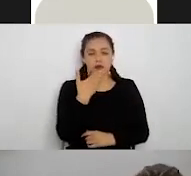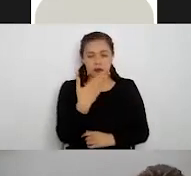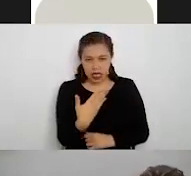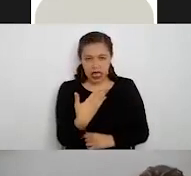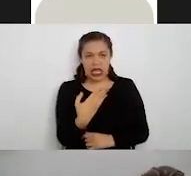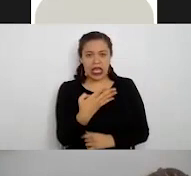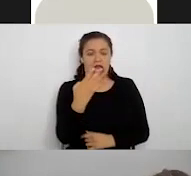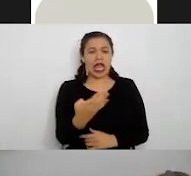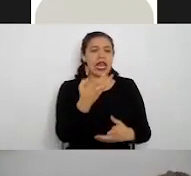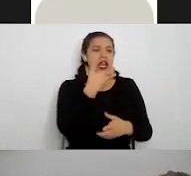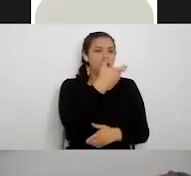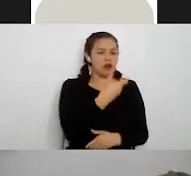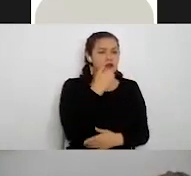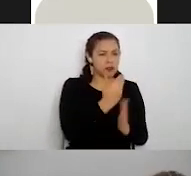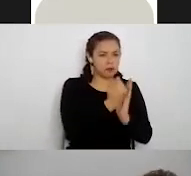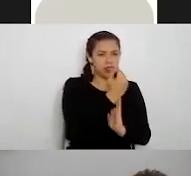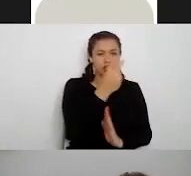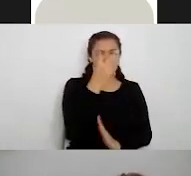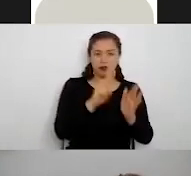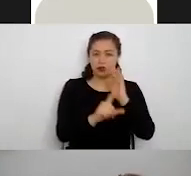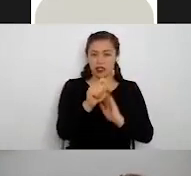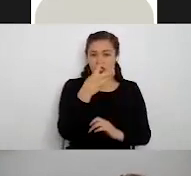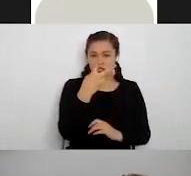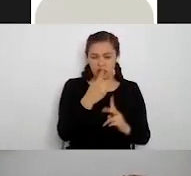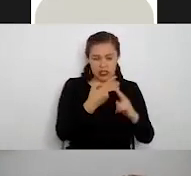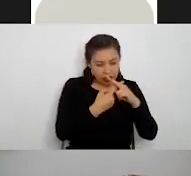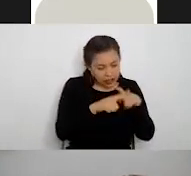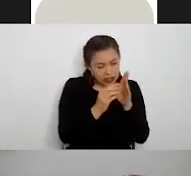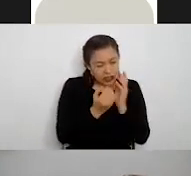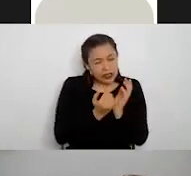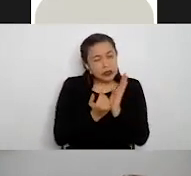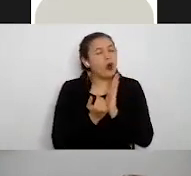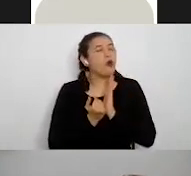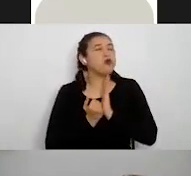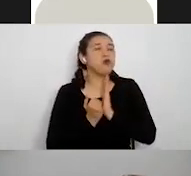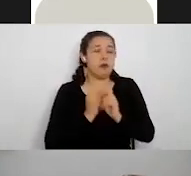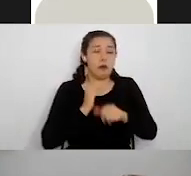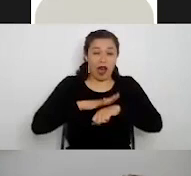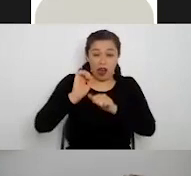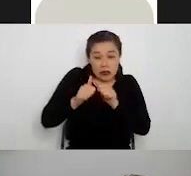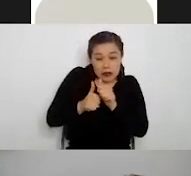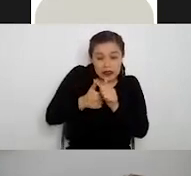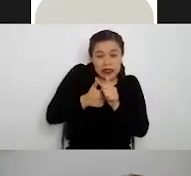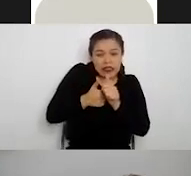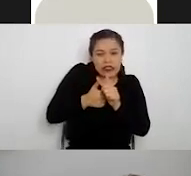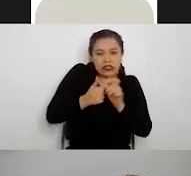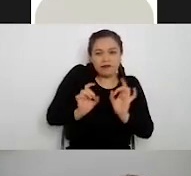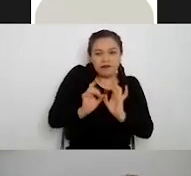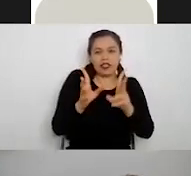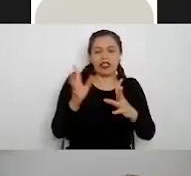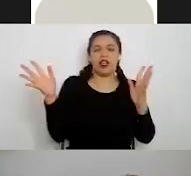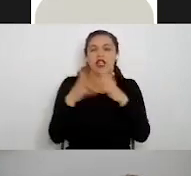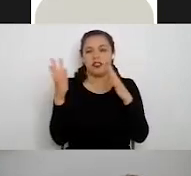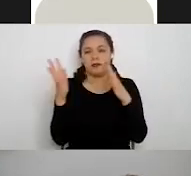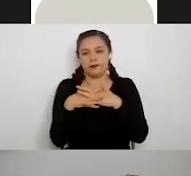el 2022 empezaba a tener fuerza hasta que entró la guerra y